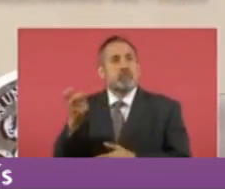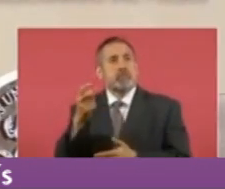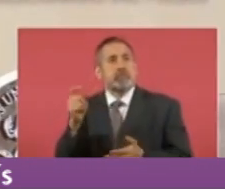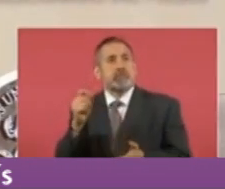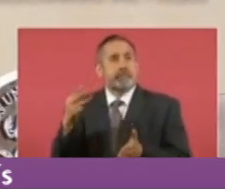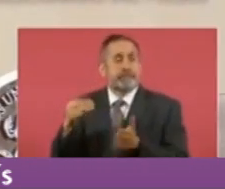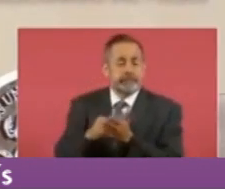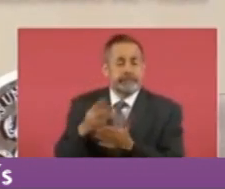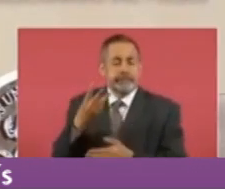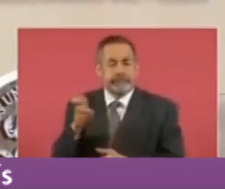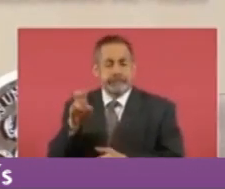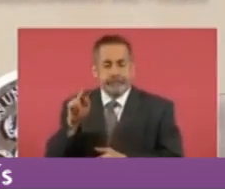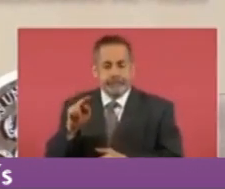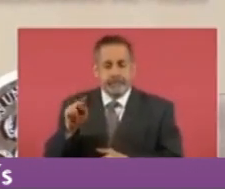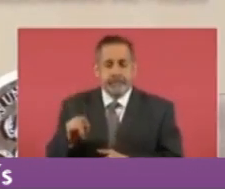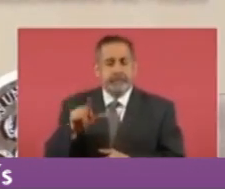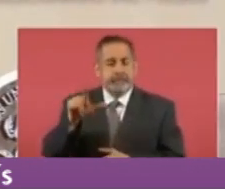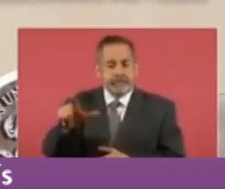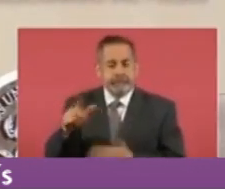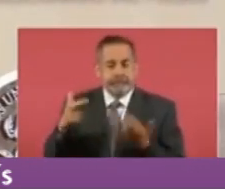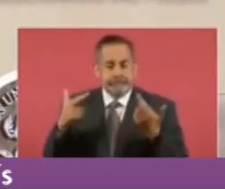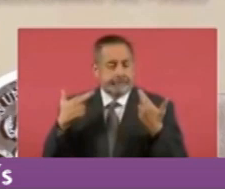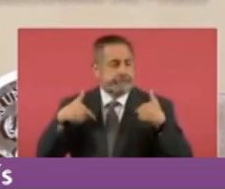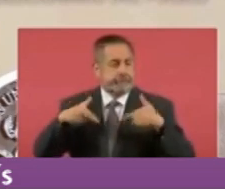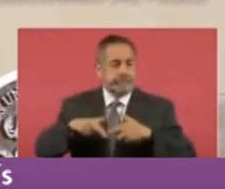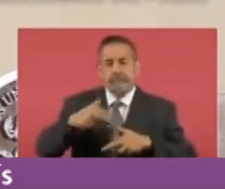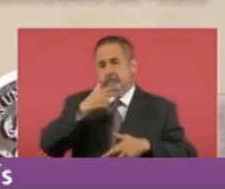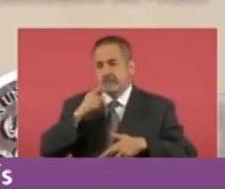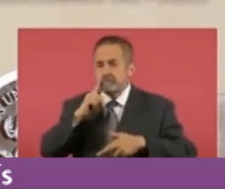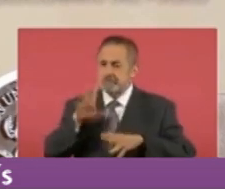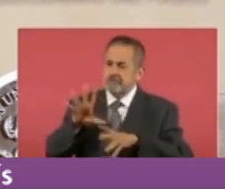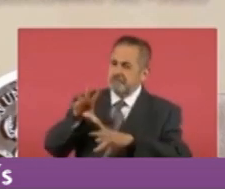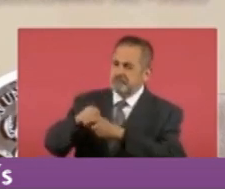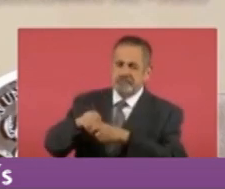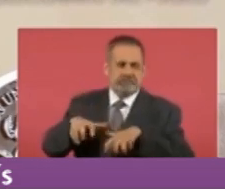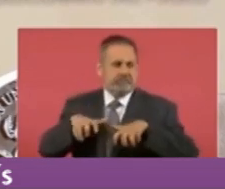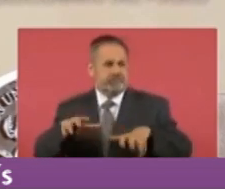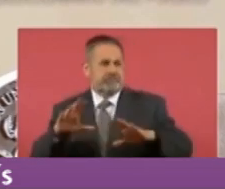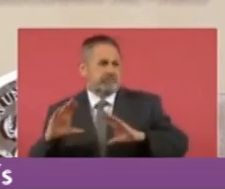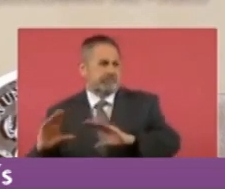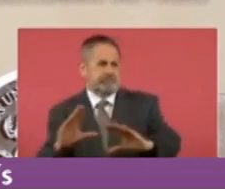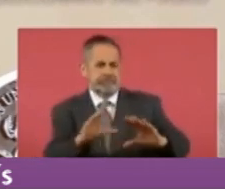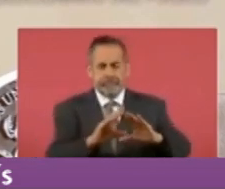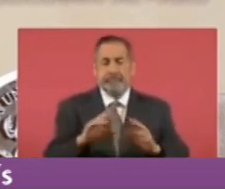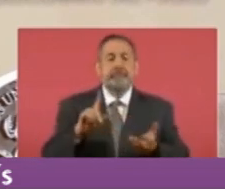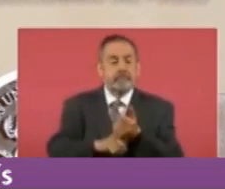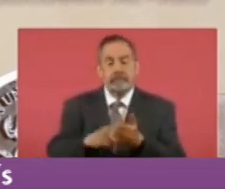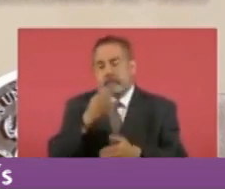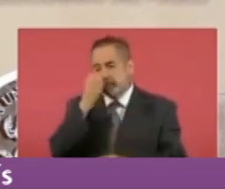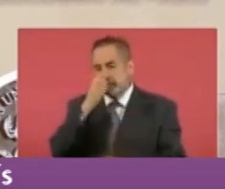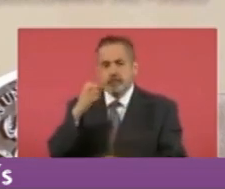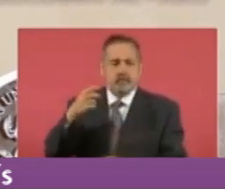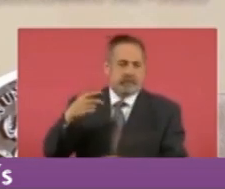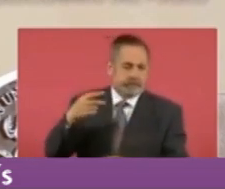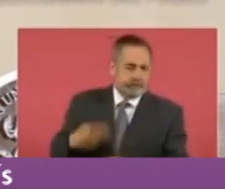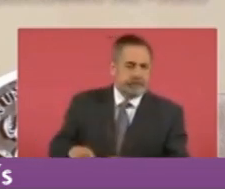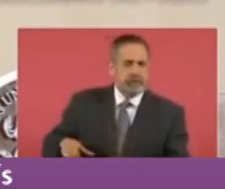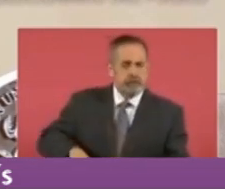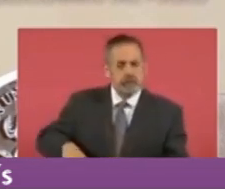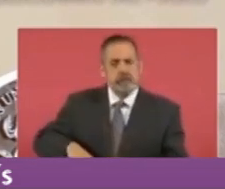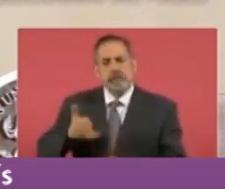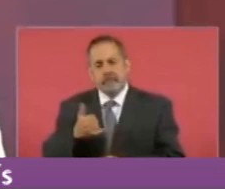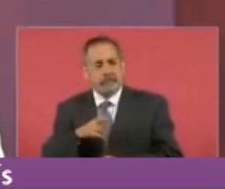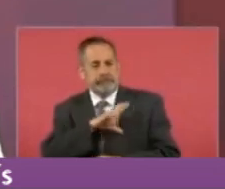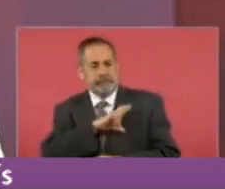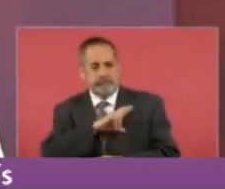Pública, Leticia Ramírez, quien subrayó que solo en 2 estados hay sustento jurídico para no repartirlos y en otros 4 no hay razón para